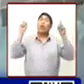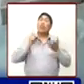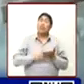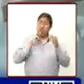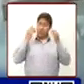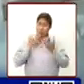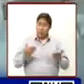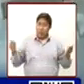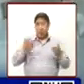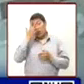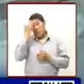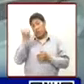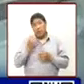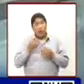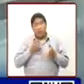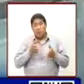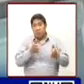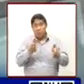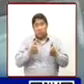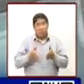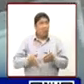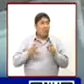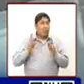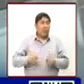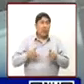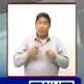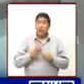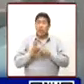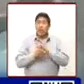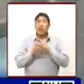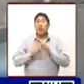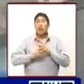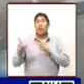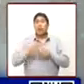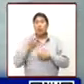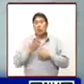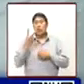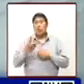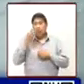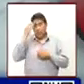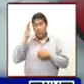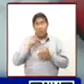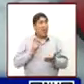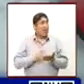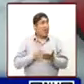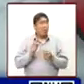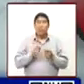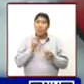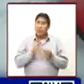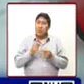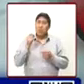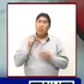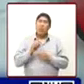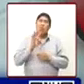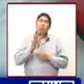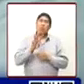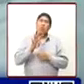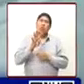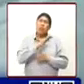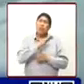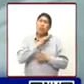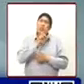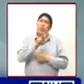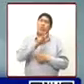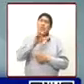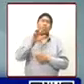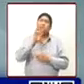estas imágenes y por qué ruta los delincuentes escapan. No sabemos si hay uno o dos al interior. Esto exactamente son las